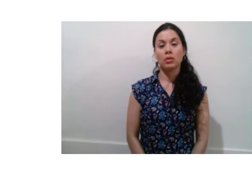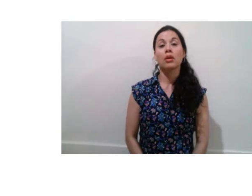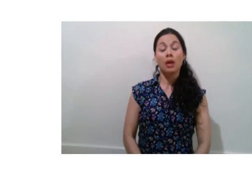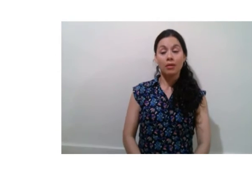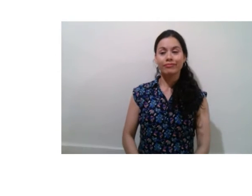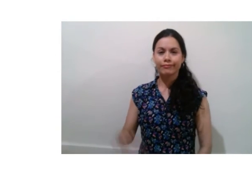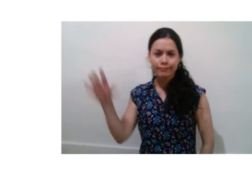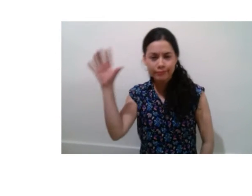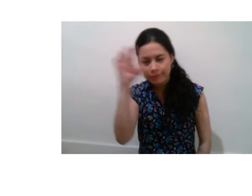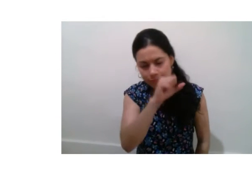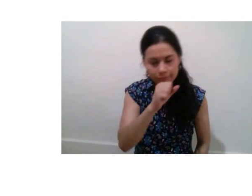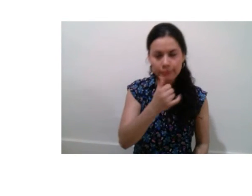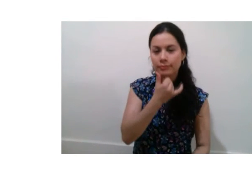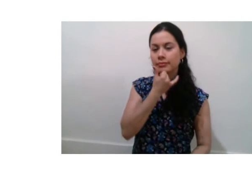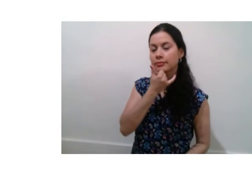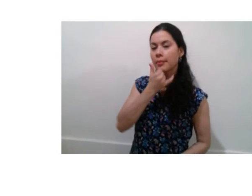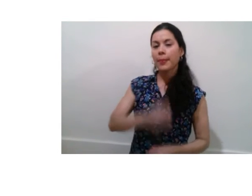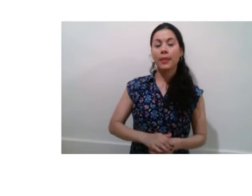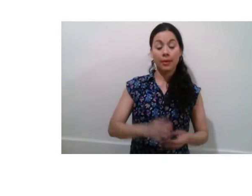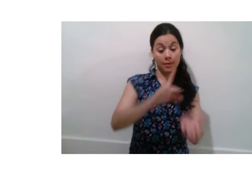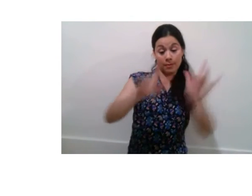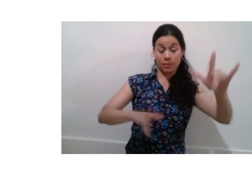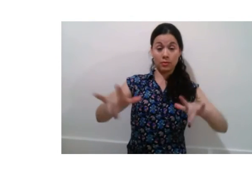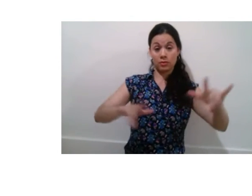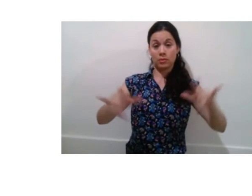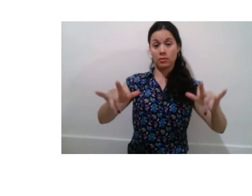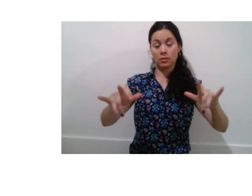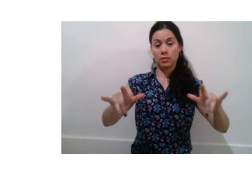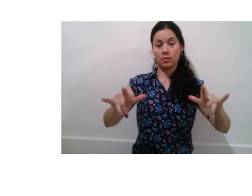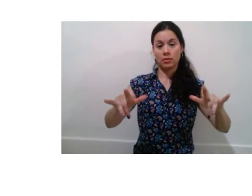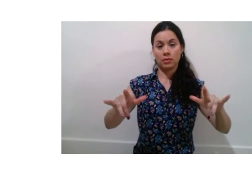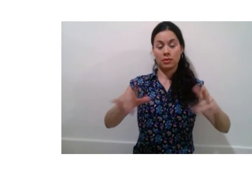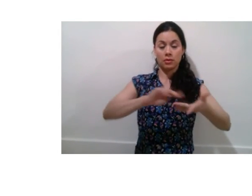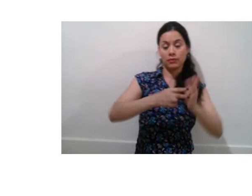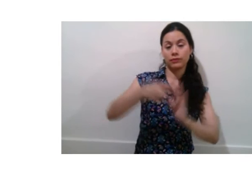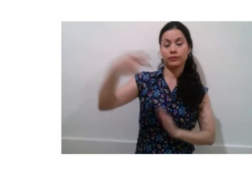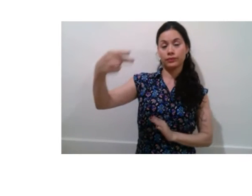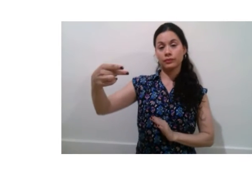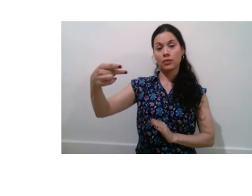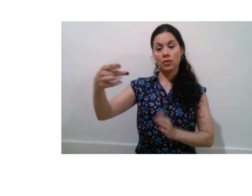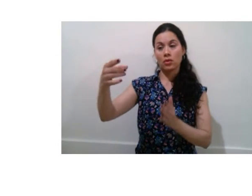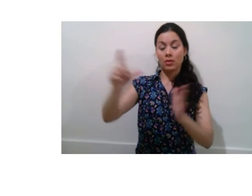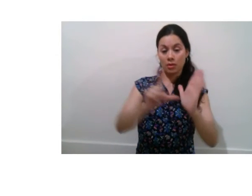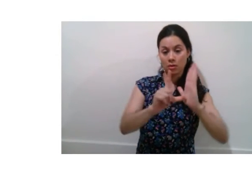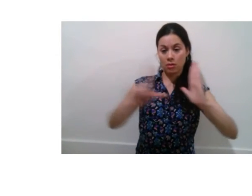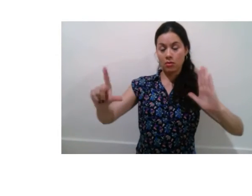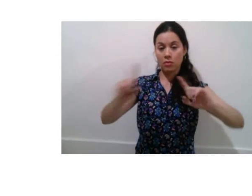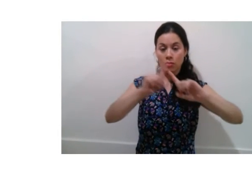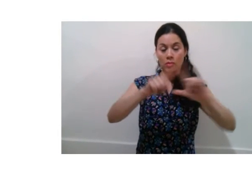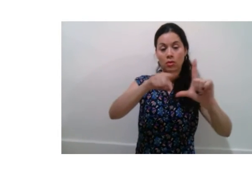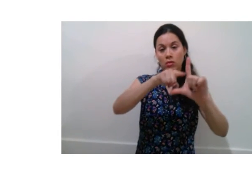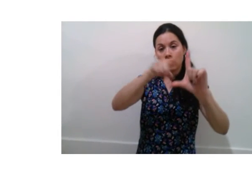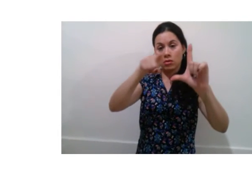Teniendo en cuenta que la posición es igual a la longitud por el